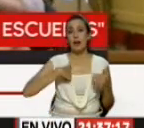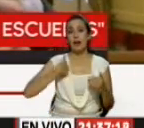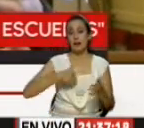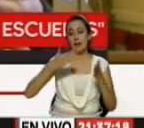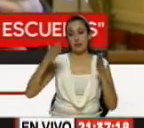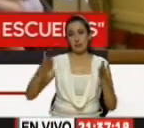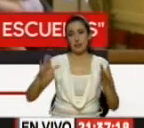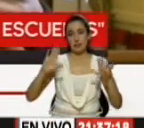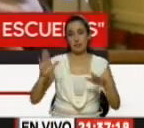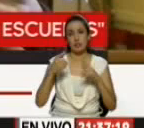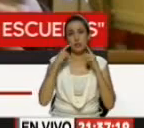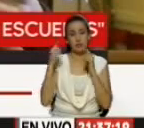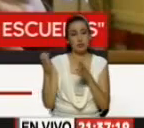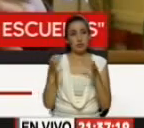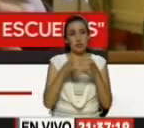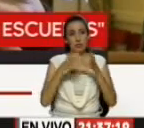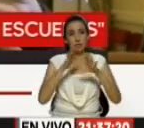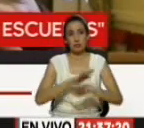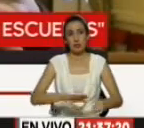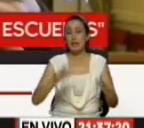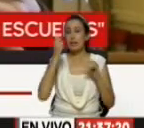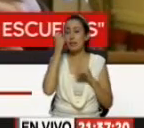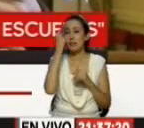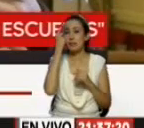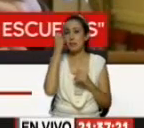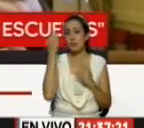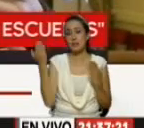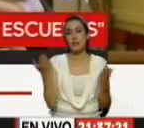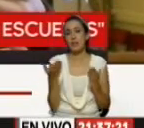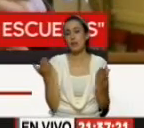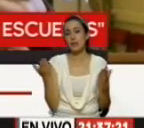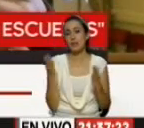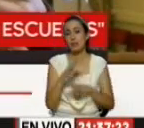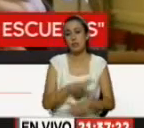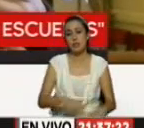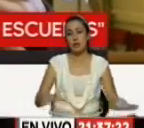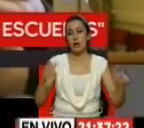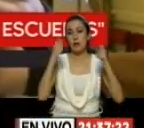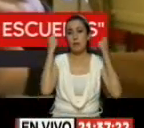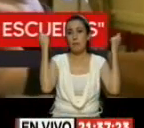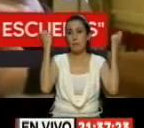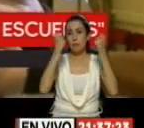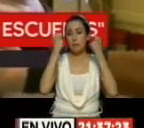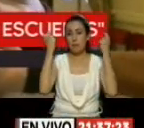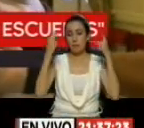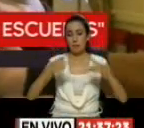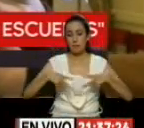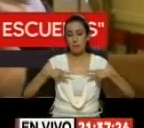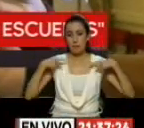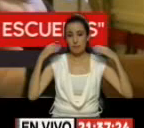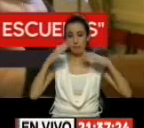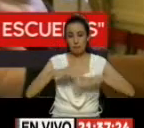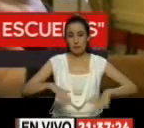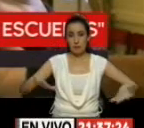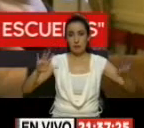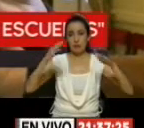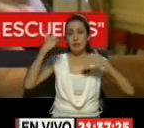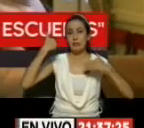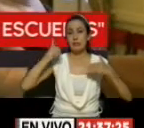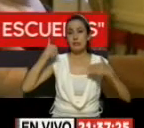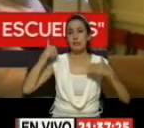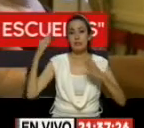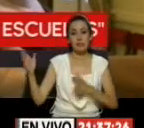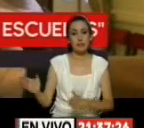en libertad. Estamos entendiendo qué significa vivir en democracia, con libertad plena, donde tenemos que cada